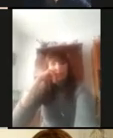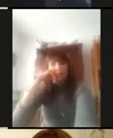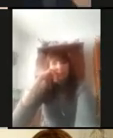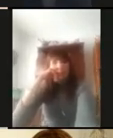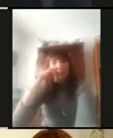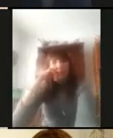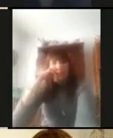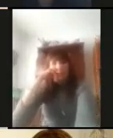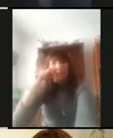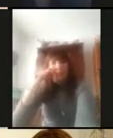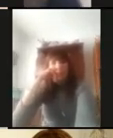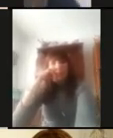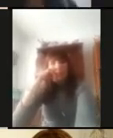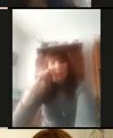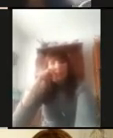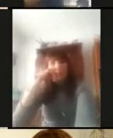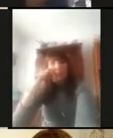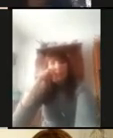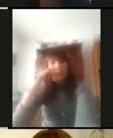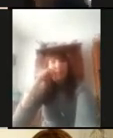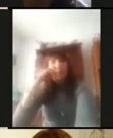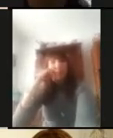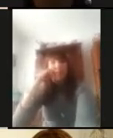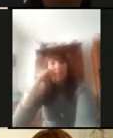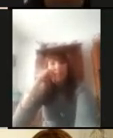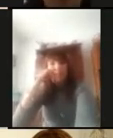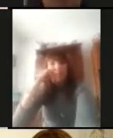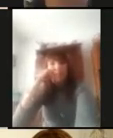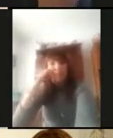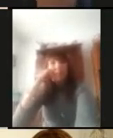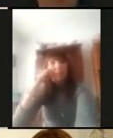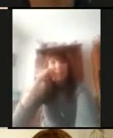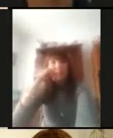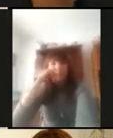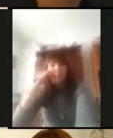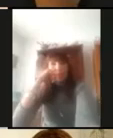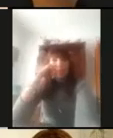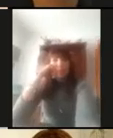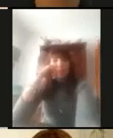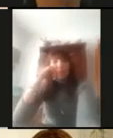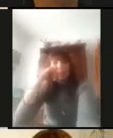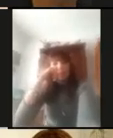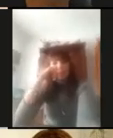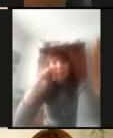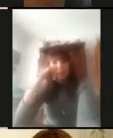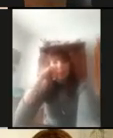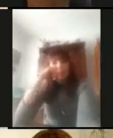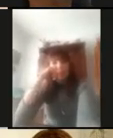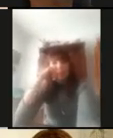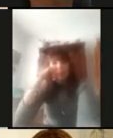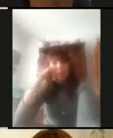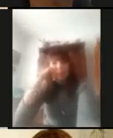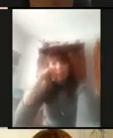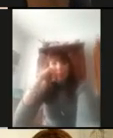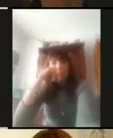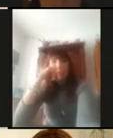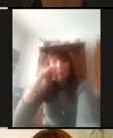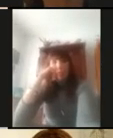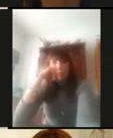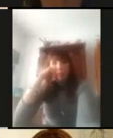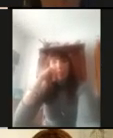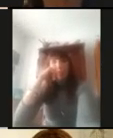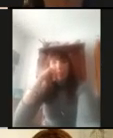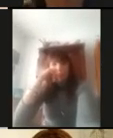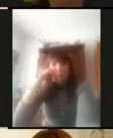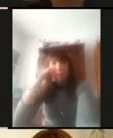en la calle humberto primo al 3-4-3 se los recomiendo frente a la iglesia de san telmo